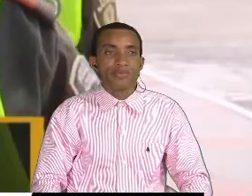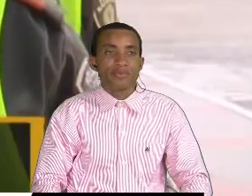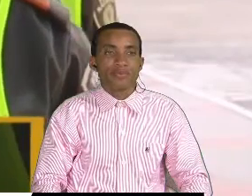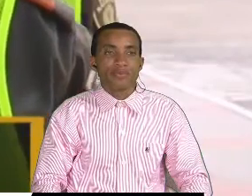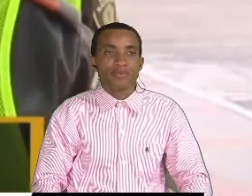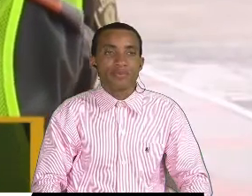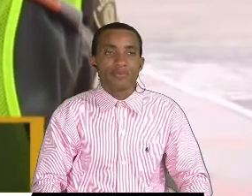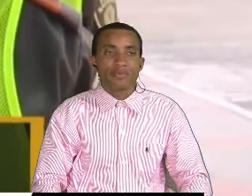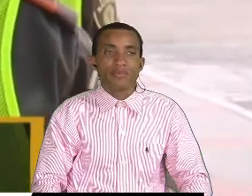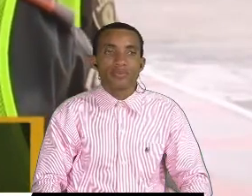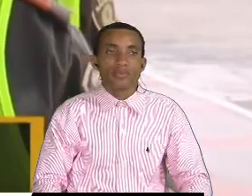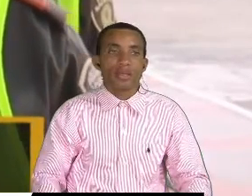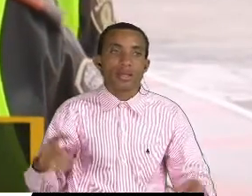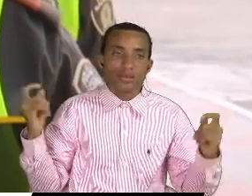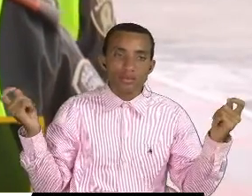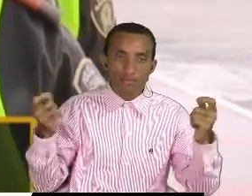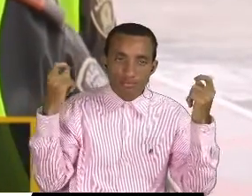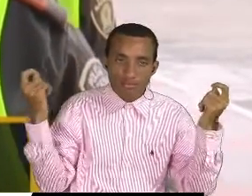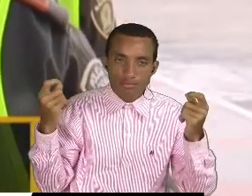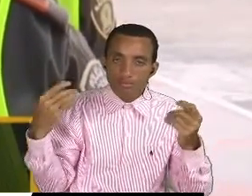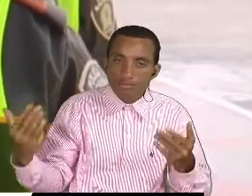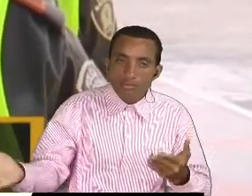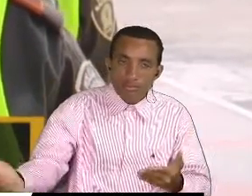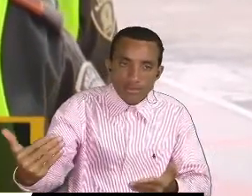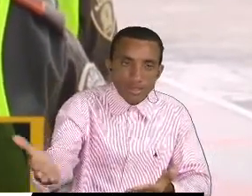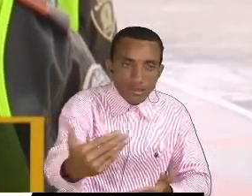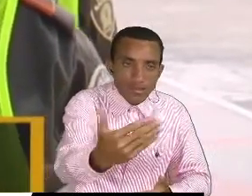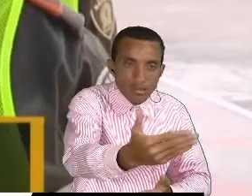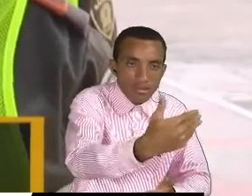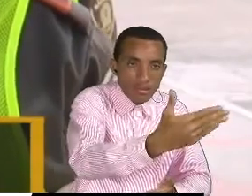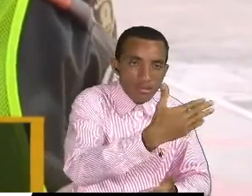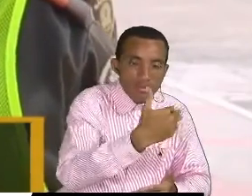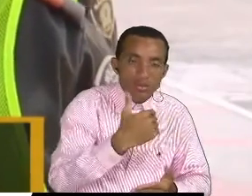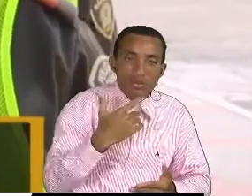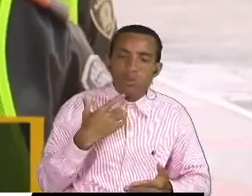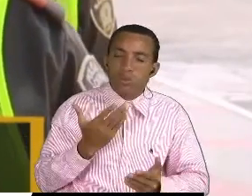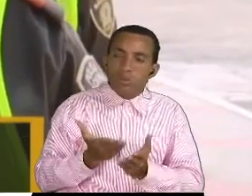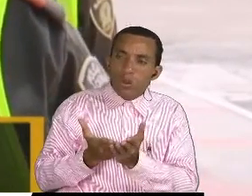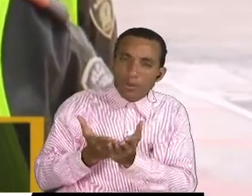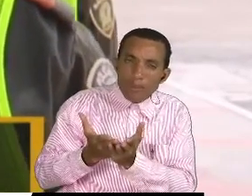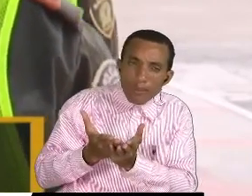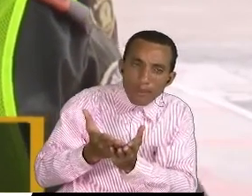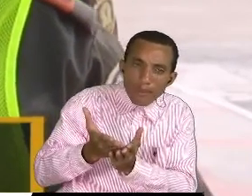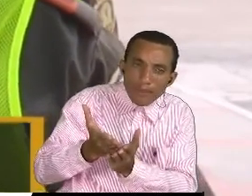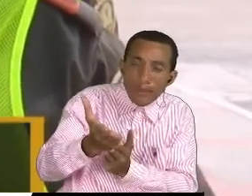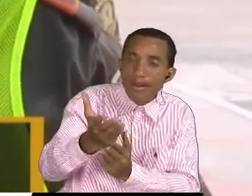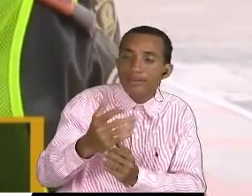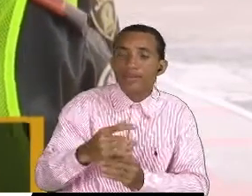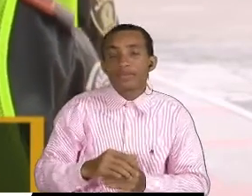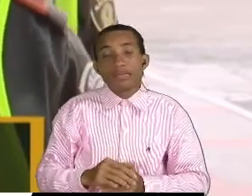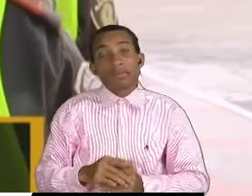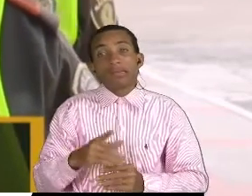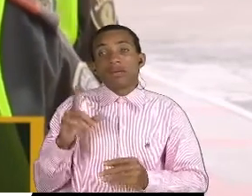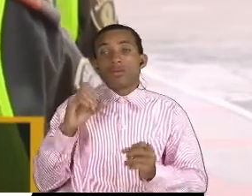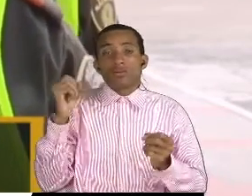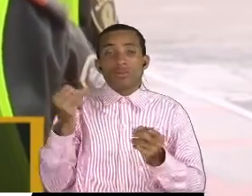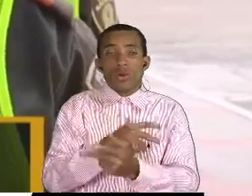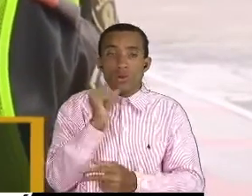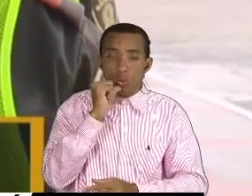Realizar una campaña de recoger elementos no perecederos, elementos, ayudas para aquellas víctimas de Mocoa, aquellos que lo perdieron